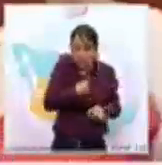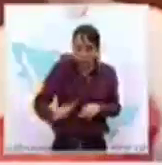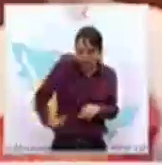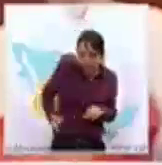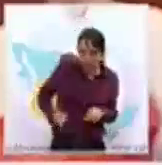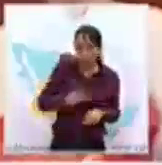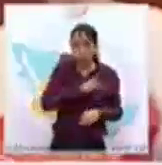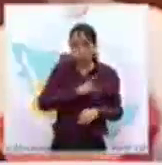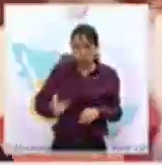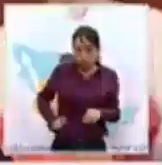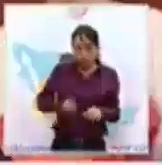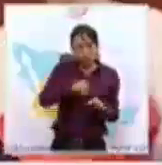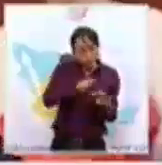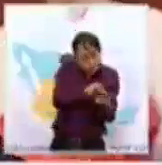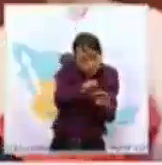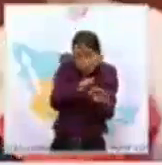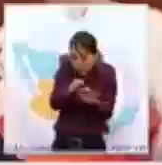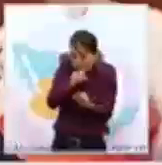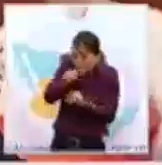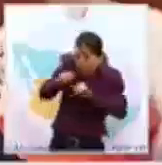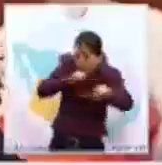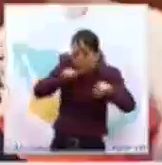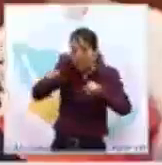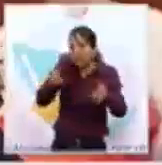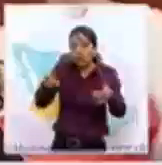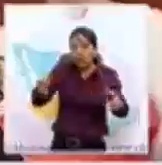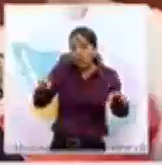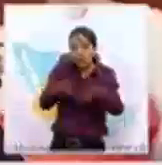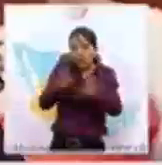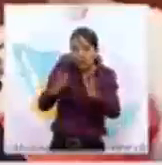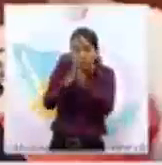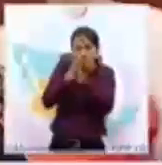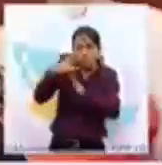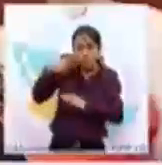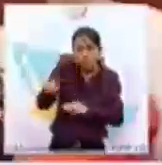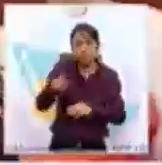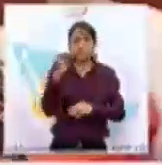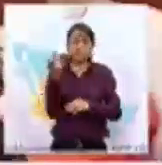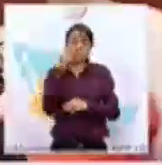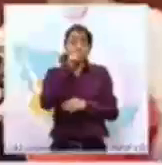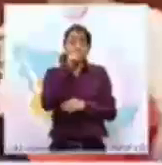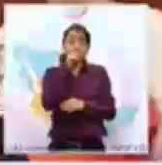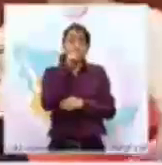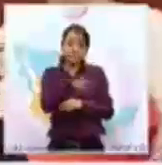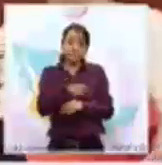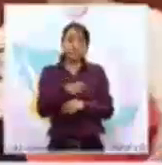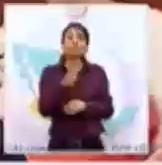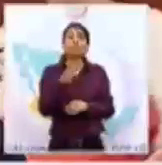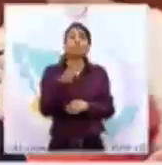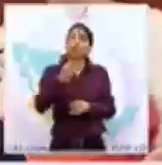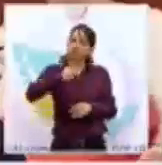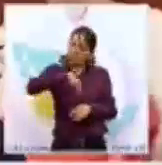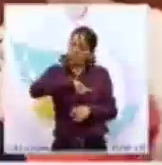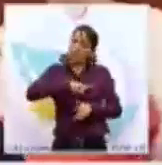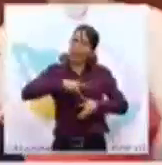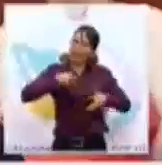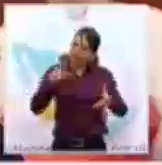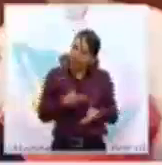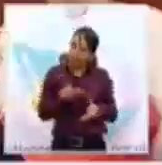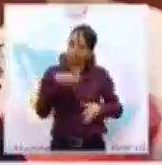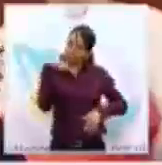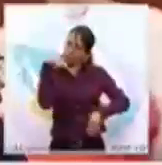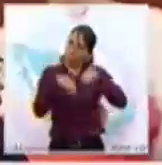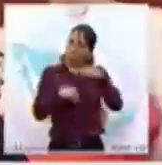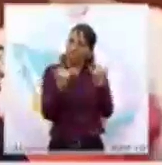tener acceso. Y junto a él, incluso hemos identificado instrumentos que en otros países existen, como es el